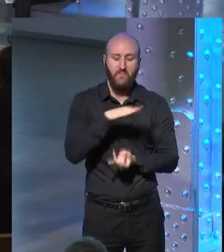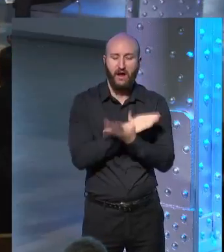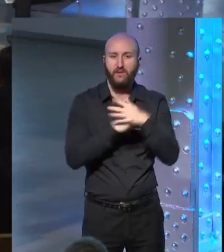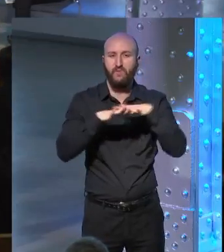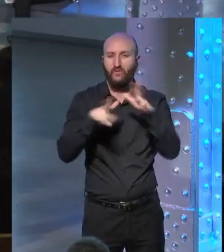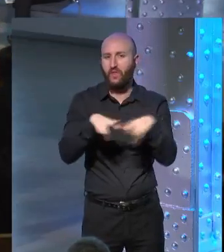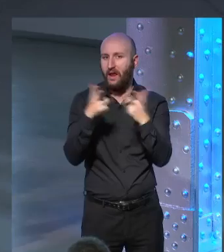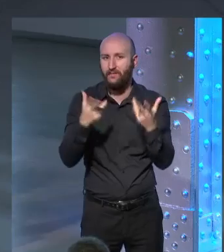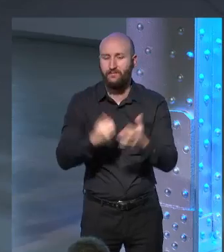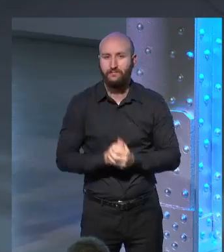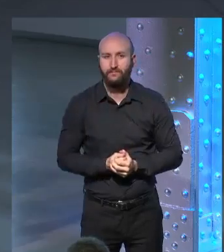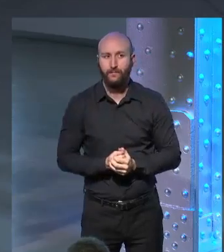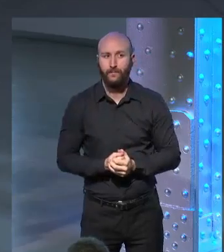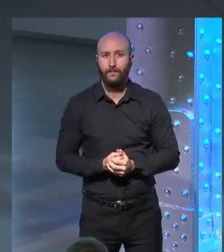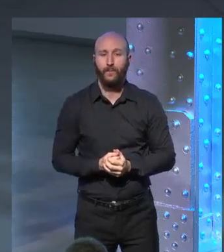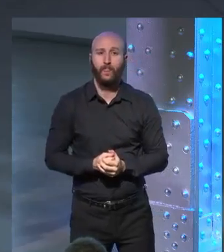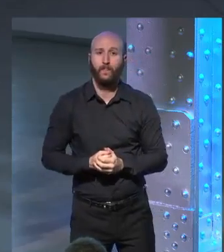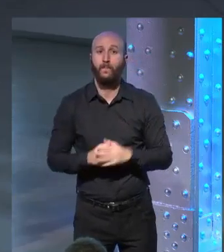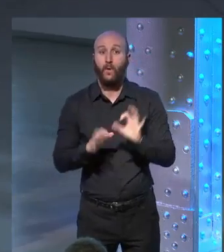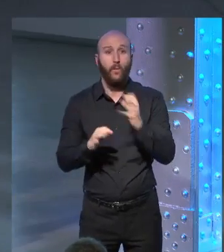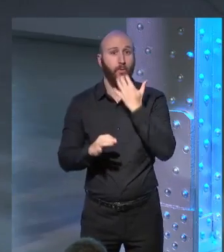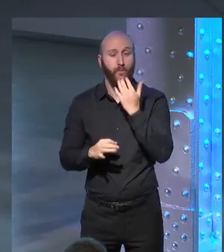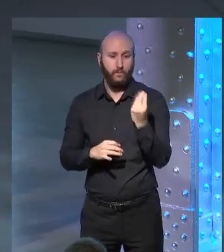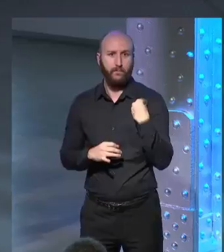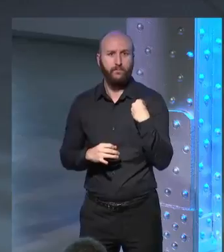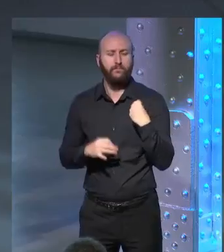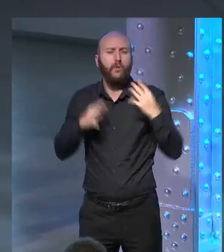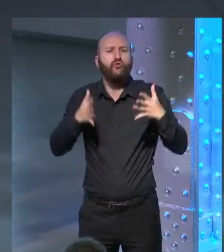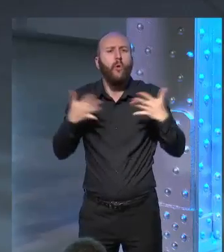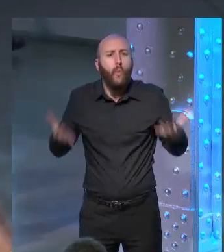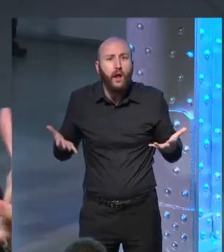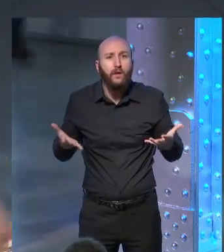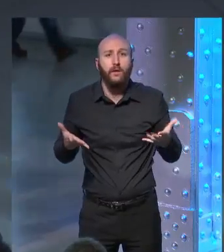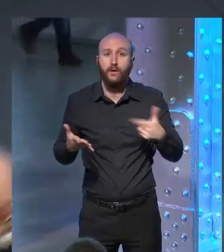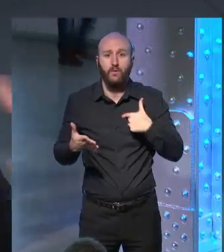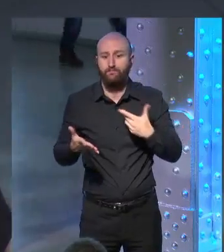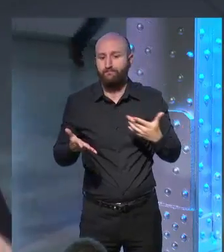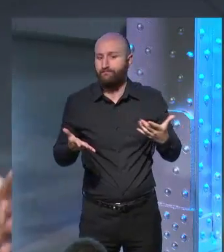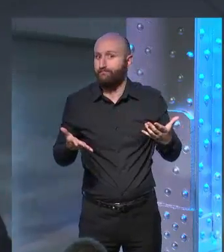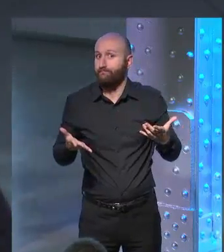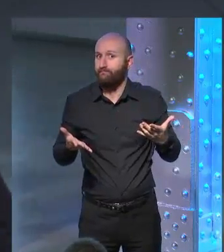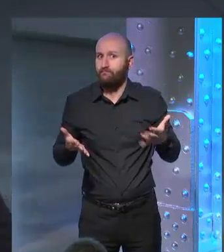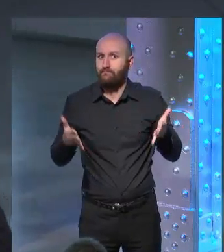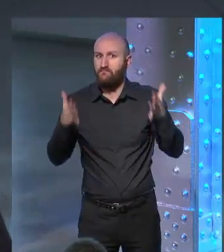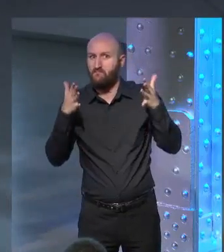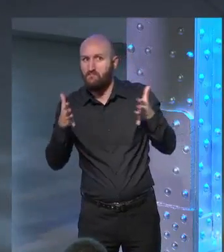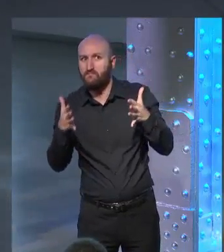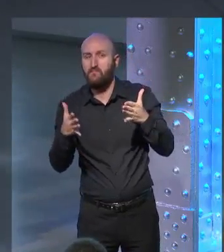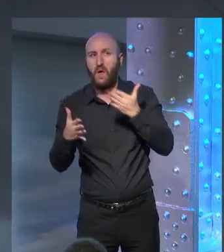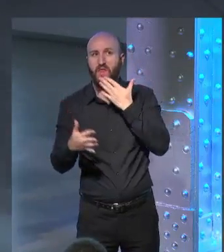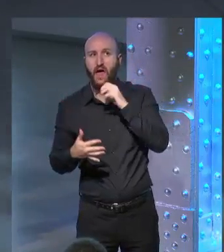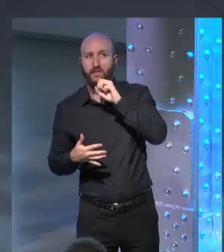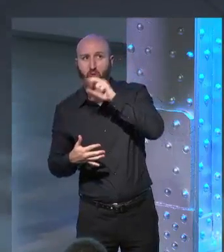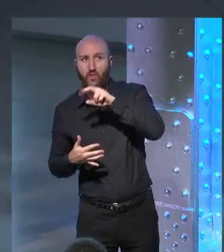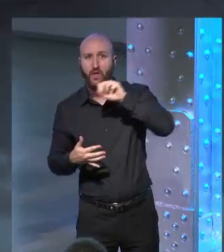una forma que muchas veces cuando incluso a mí me preguntan como recomendación, digo, hombre, es que yo no me atrevo a recomendarte, oye, si 12 o 13,